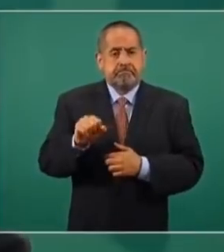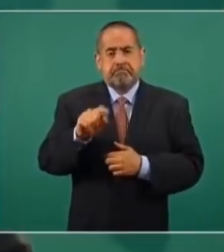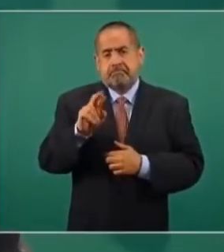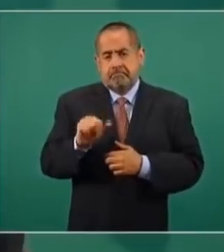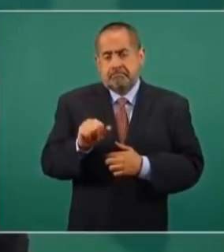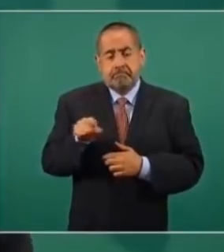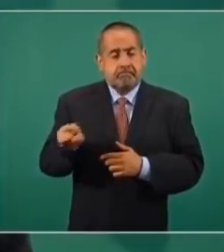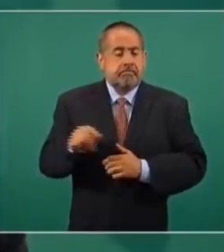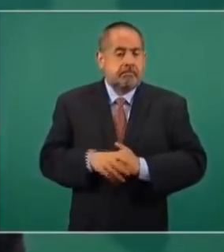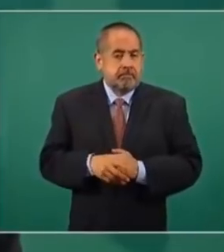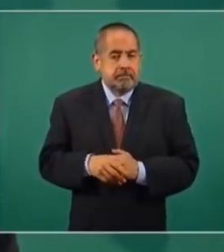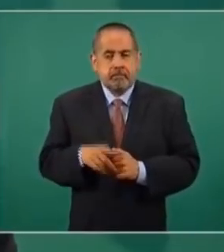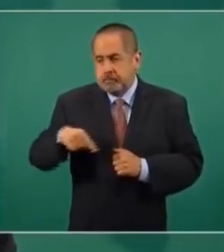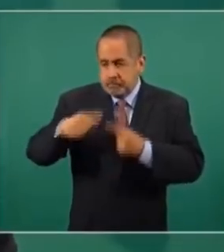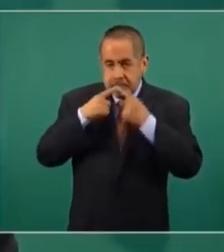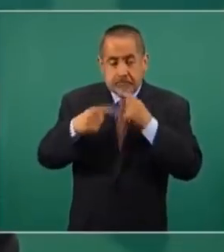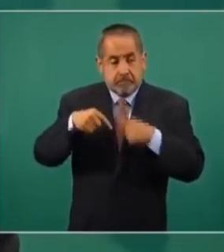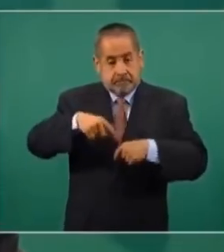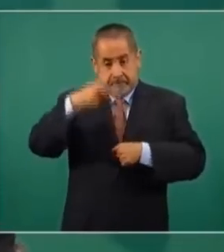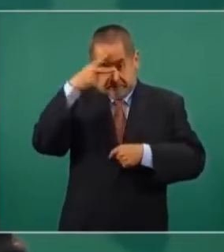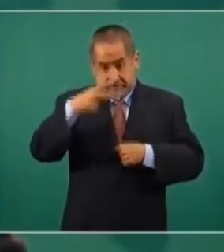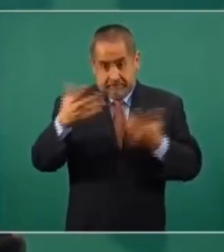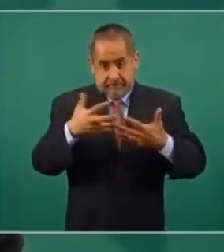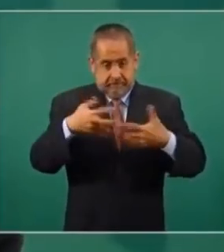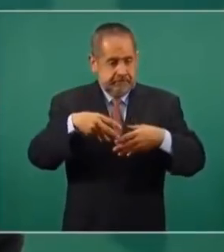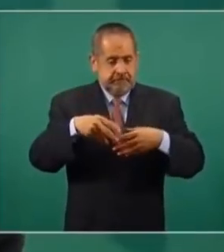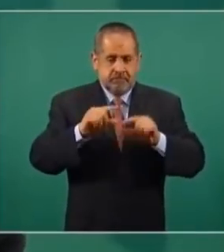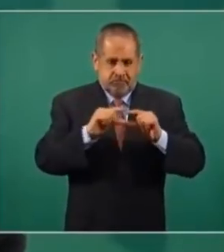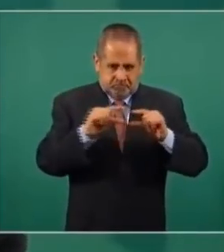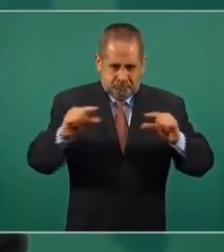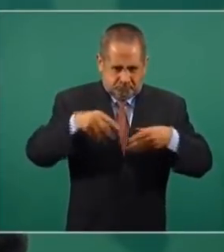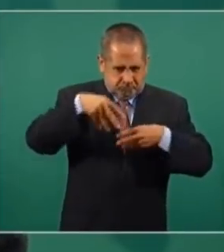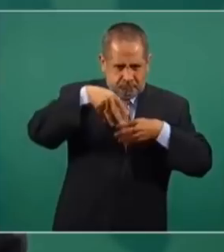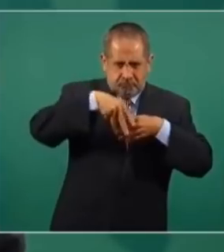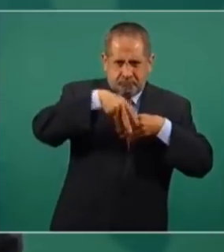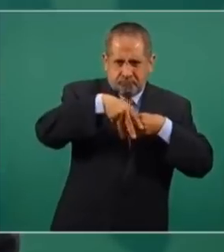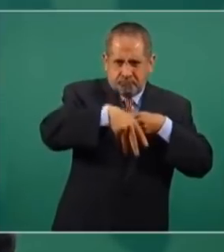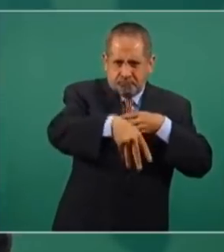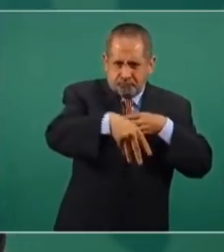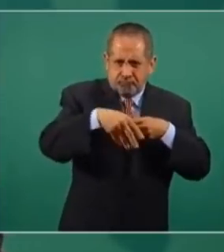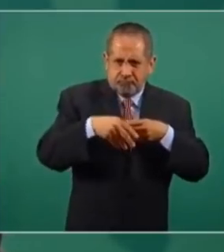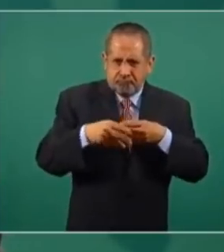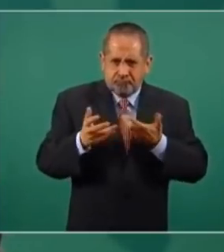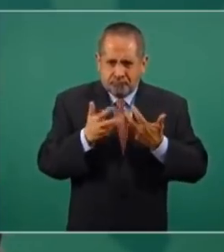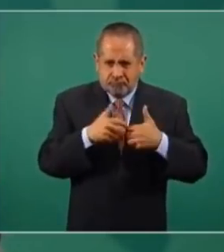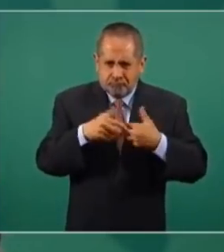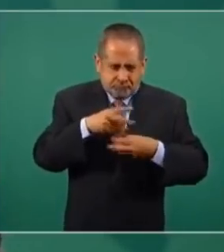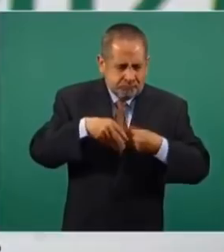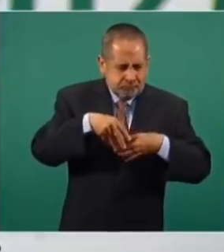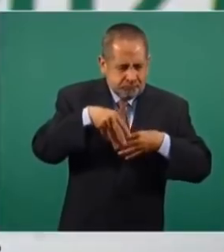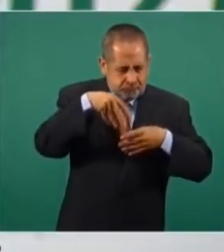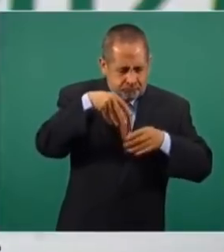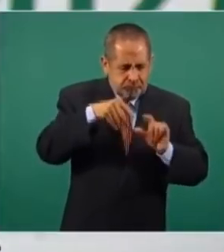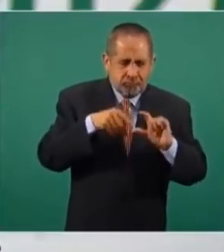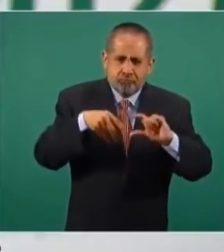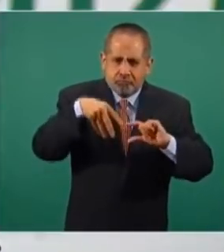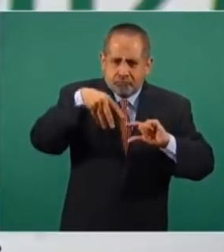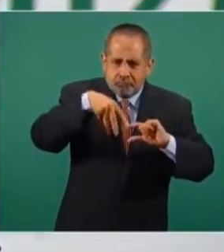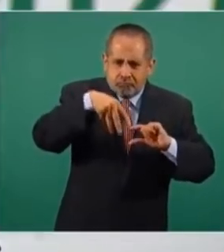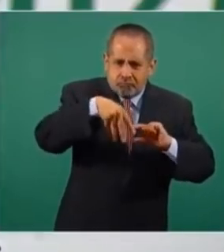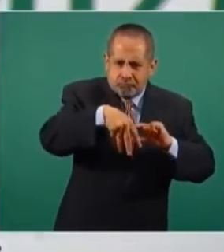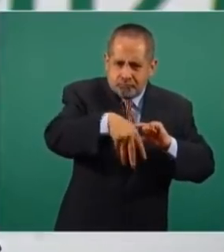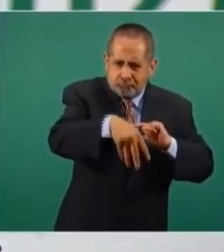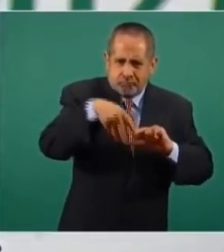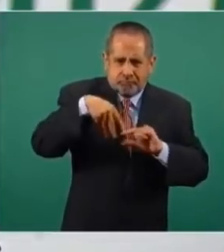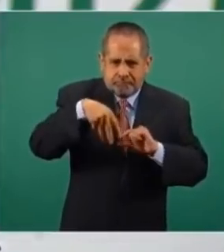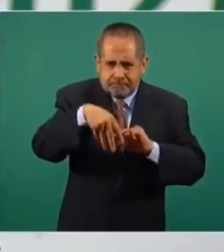Entonces se llegó a un acuerdo para que se produzca en México, porque México se preocupó por garantizar su suministro,